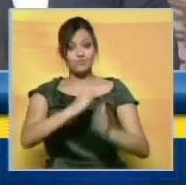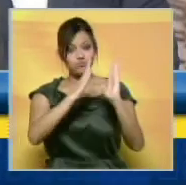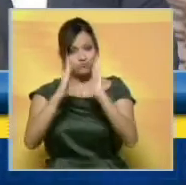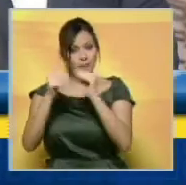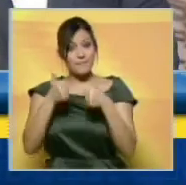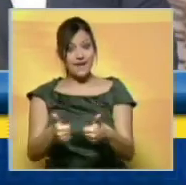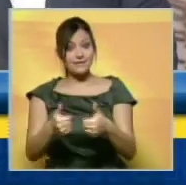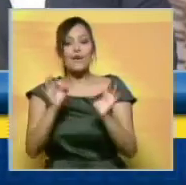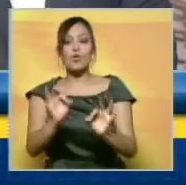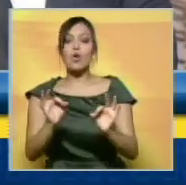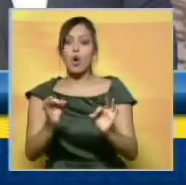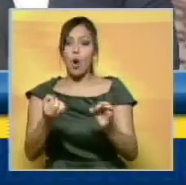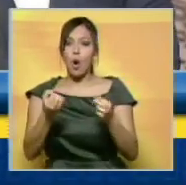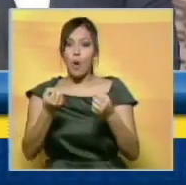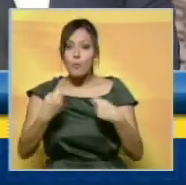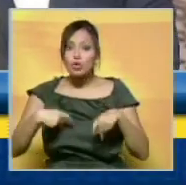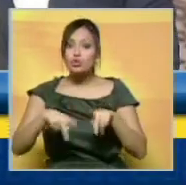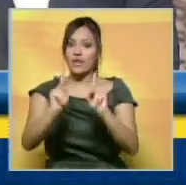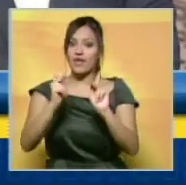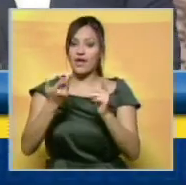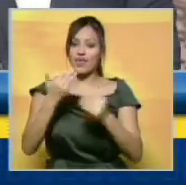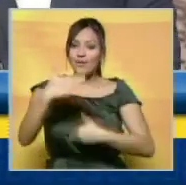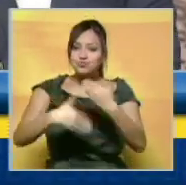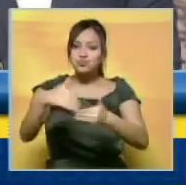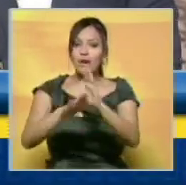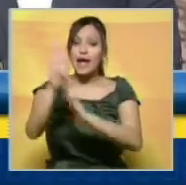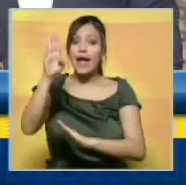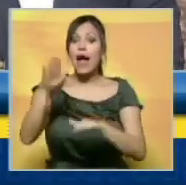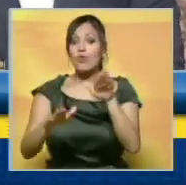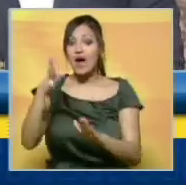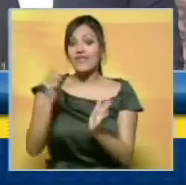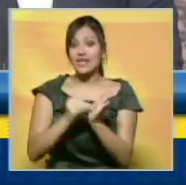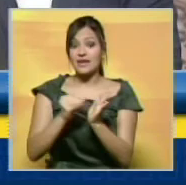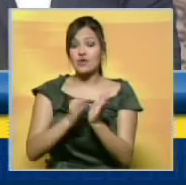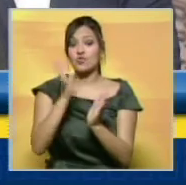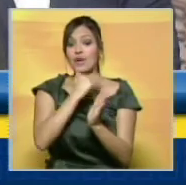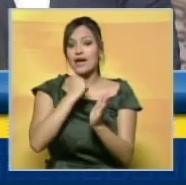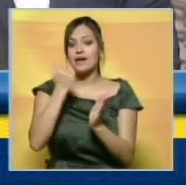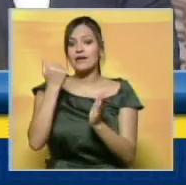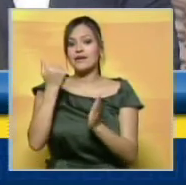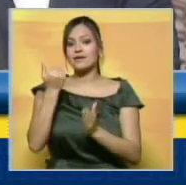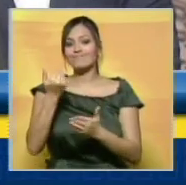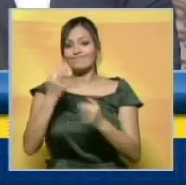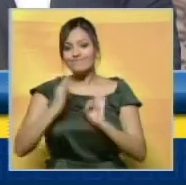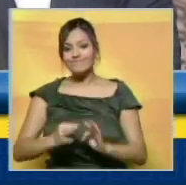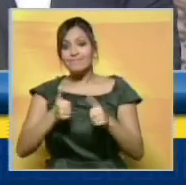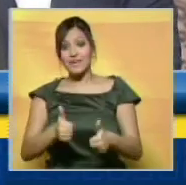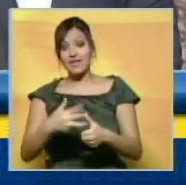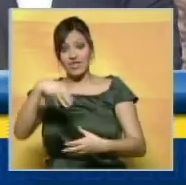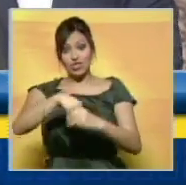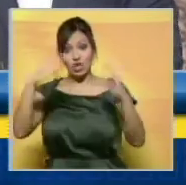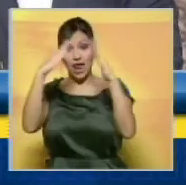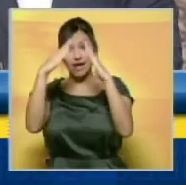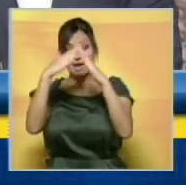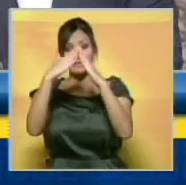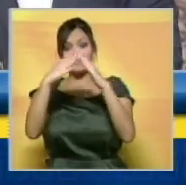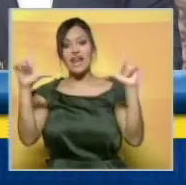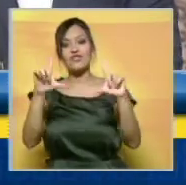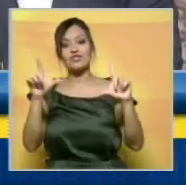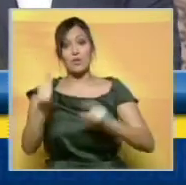tiene posibilidades de progreso. Pero a veces no están los padres. Realmente el otro integrante que entra dentro de los hogares es la